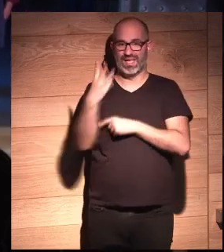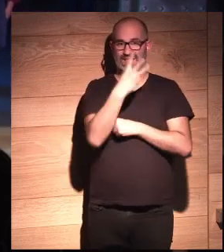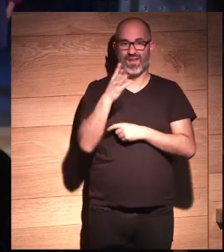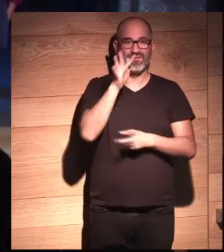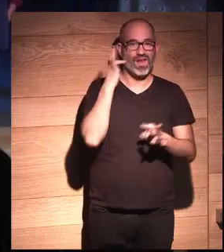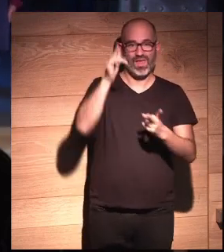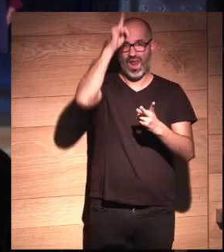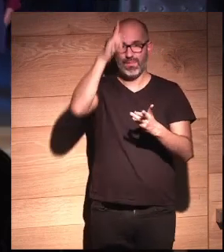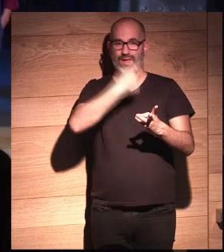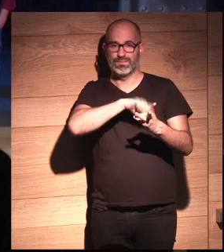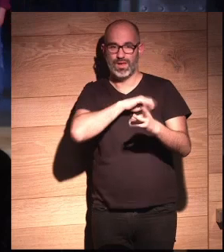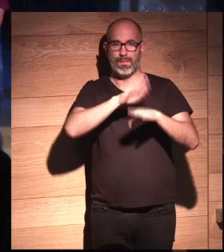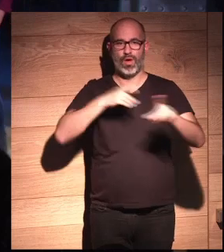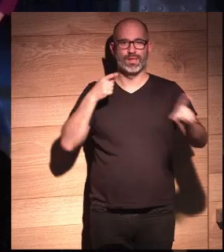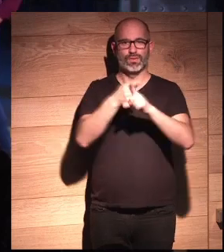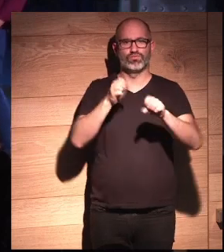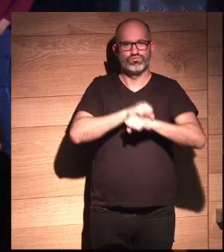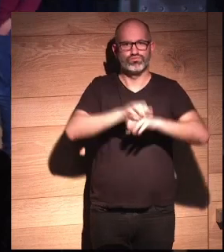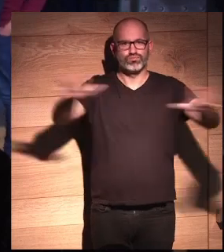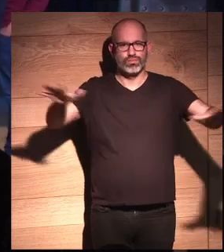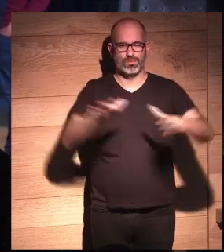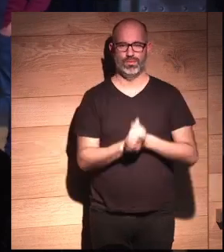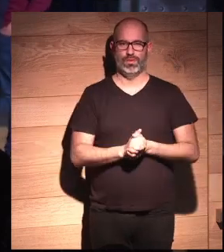conocéis, para poder facilitar aún así la proyección, ¿no?